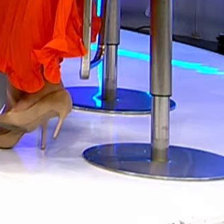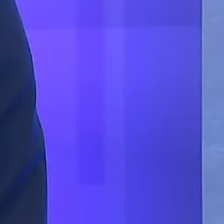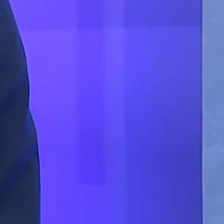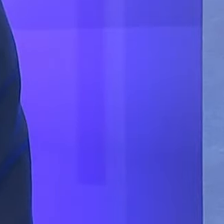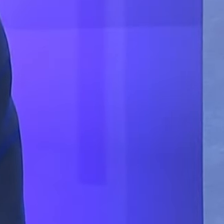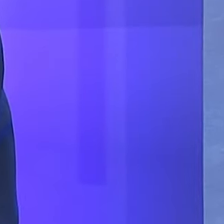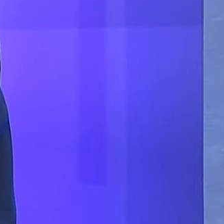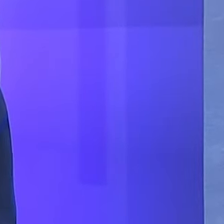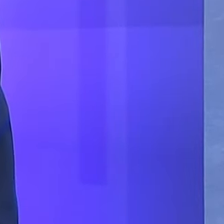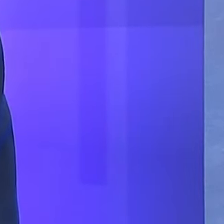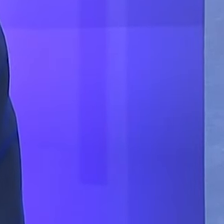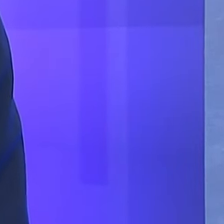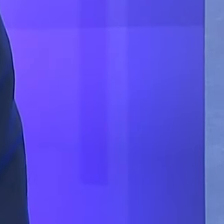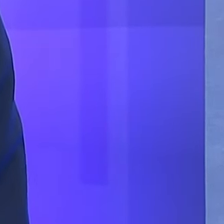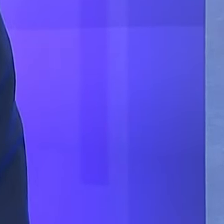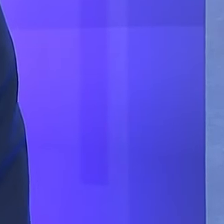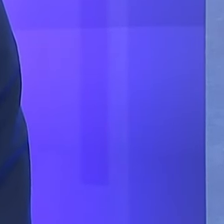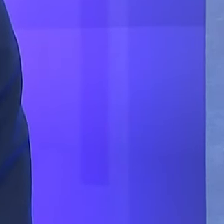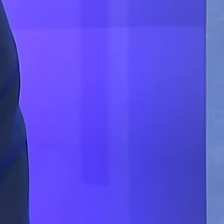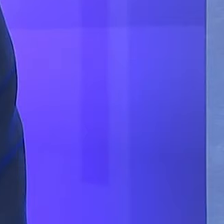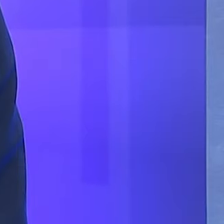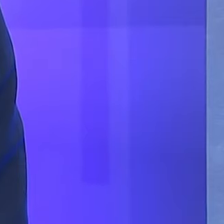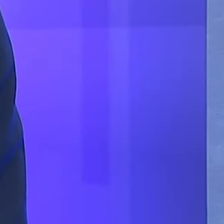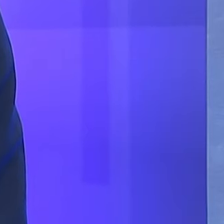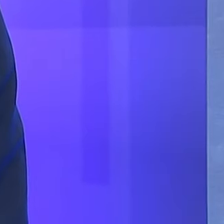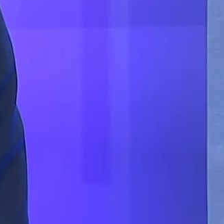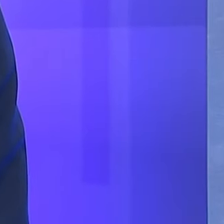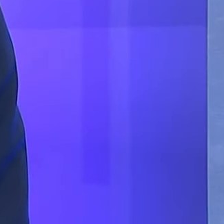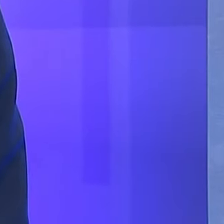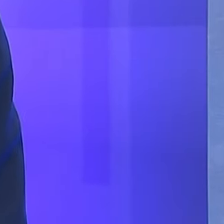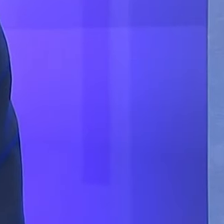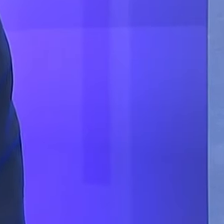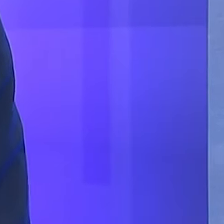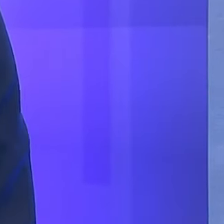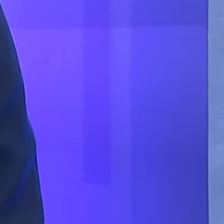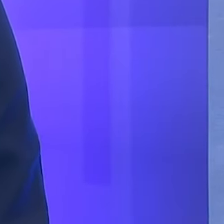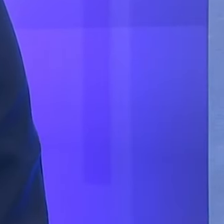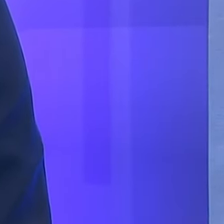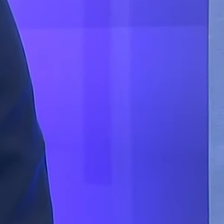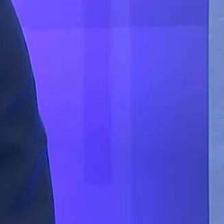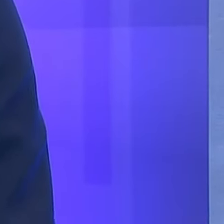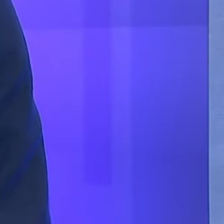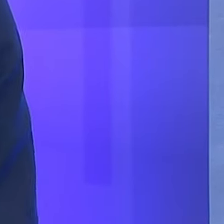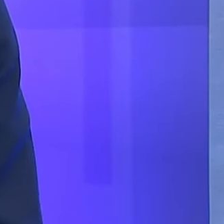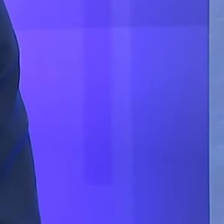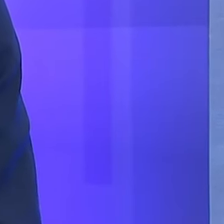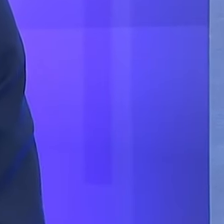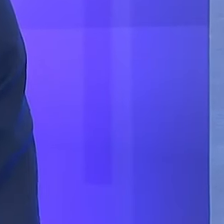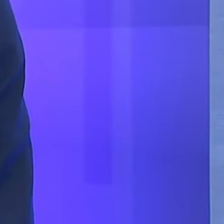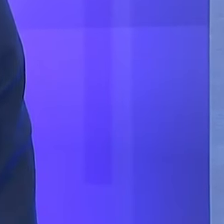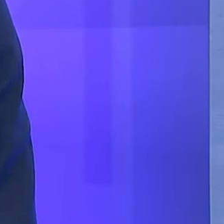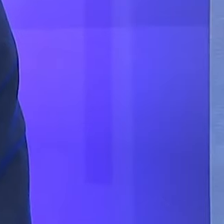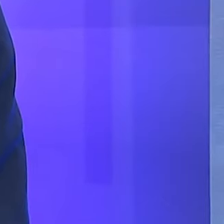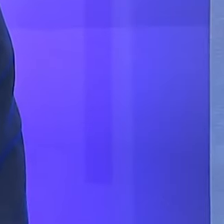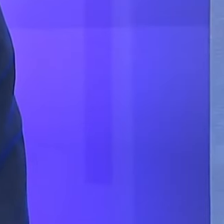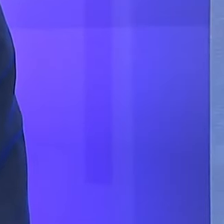yo creo que cuando escuchamos al presidente Abinader, básicamente le está diciendo a la familia dominicana, ahora ustedes están mejor que nunca. Ahora, yo le pregunto a todas